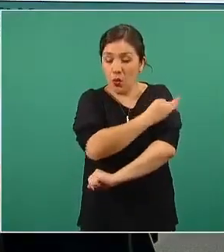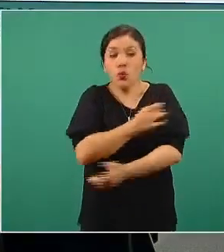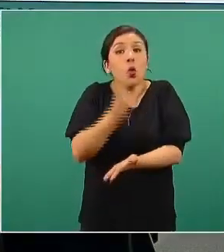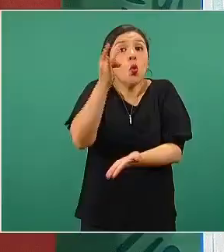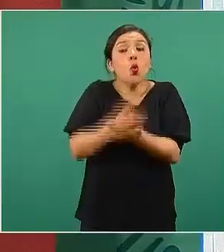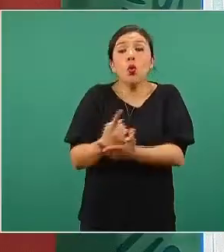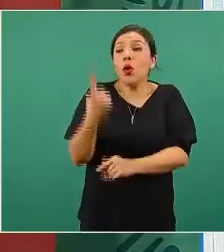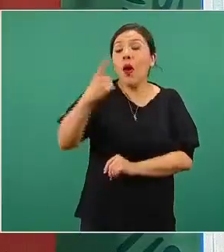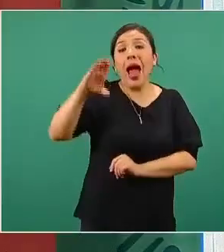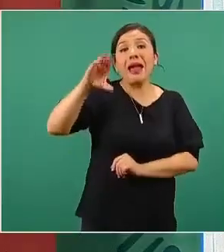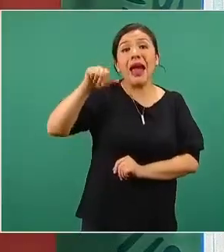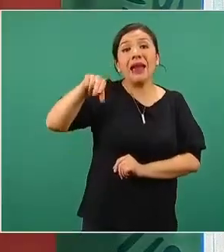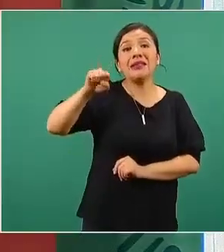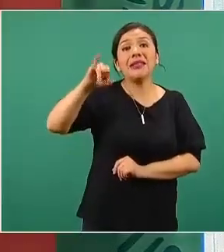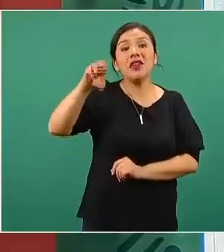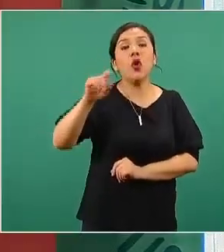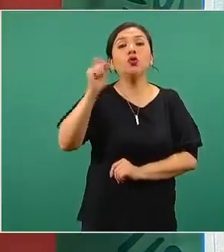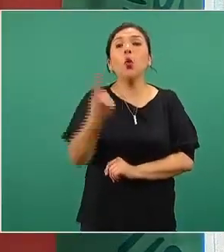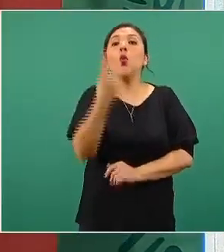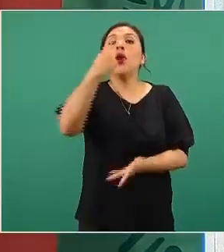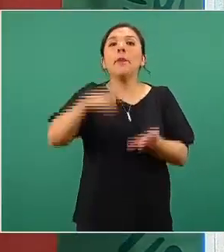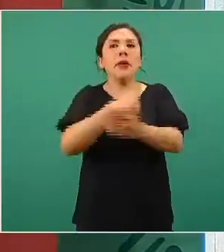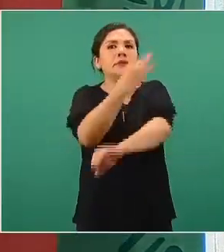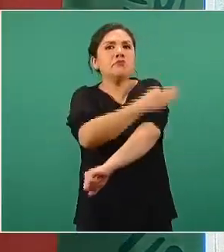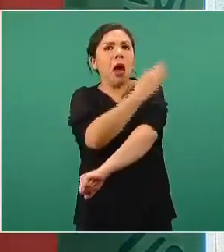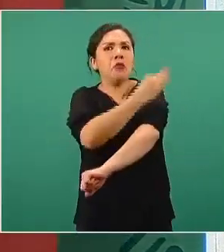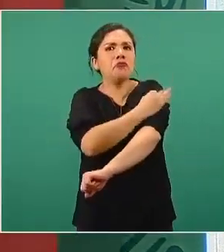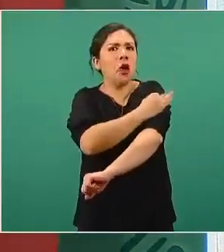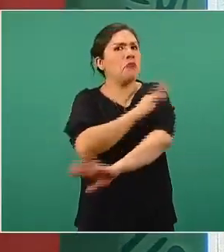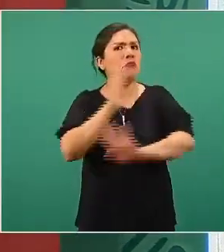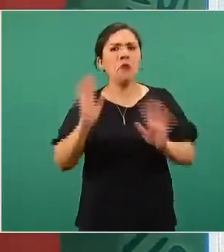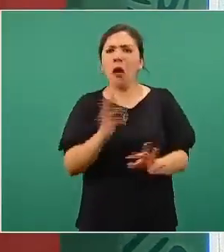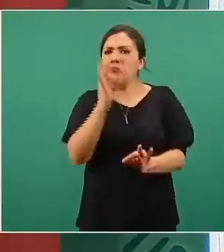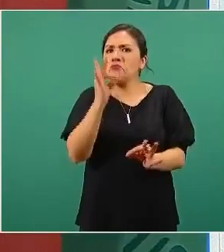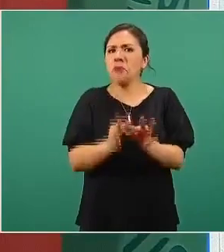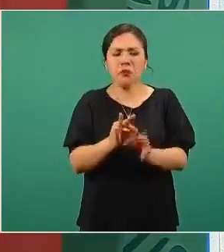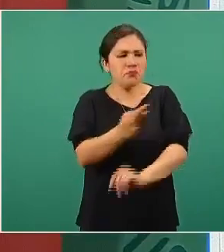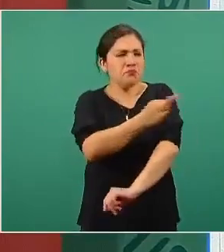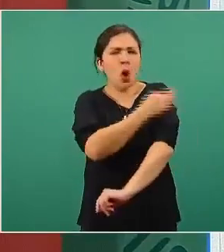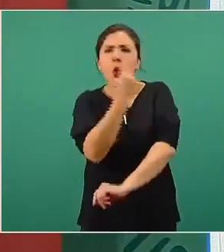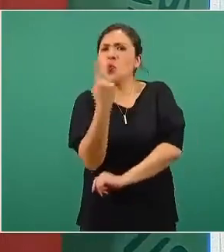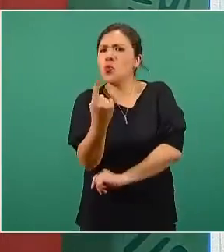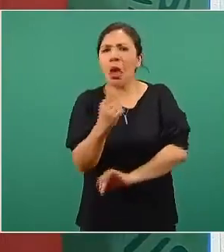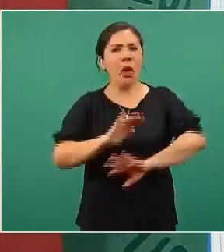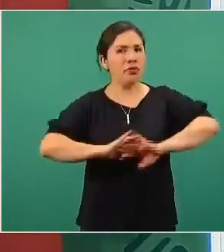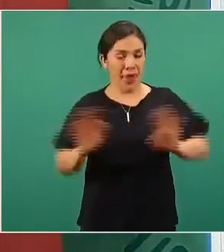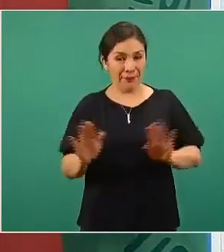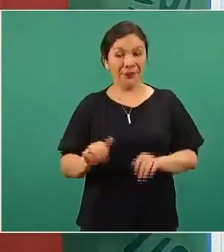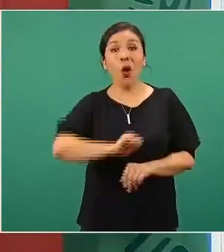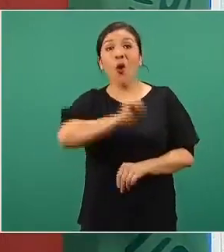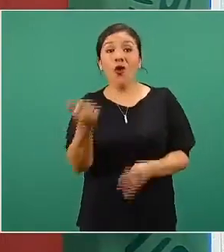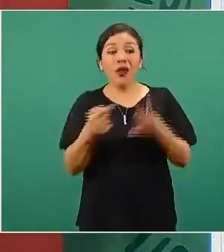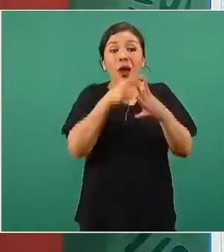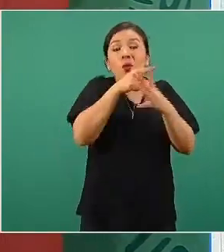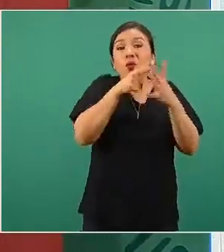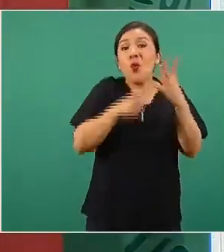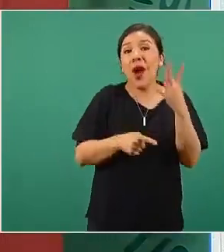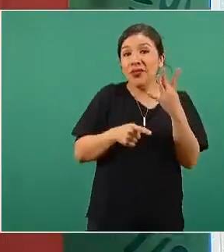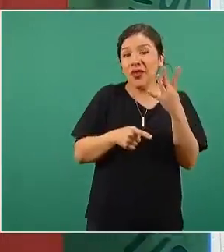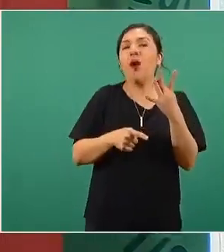CanSino es de 1 dosis y con 1 dosis se logra el esquema completo. Las otras 4